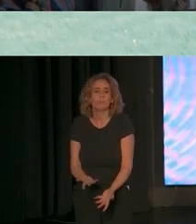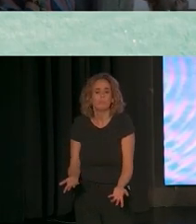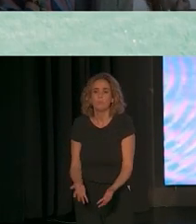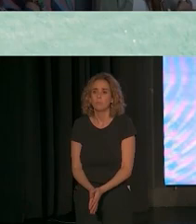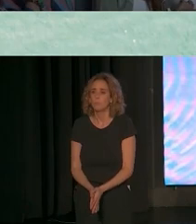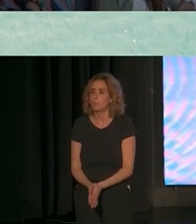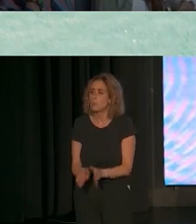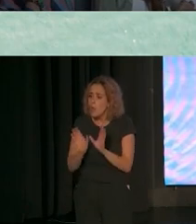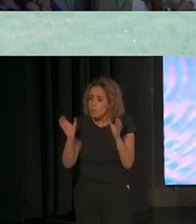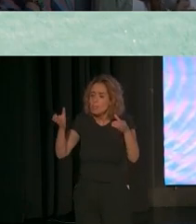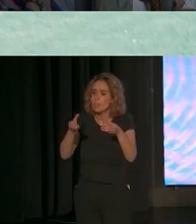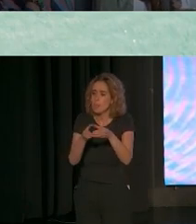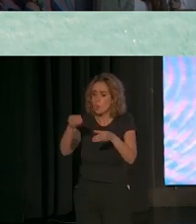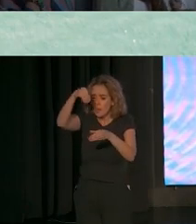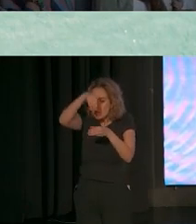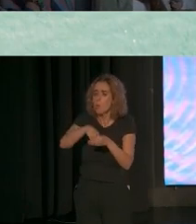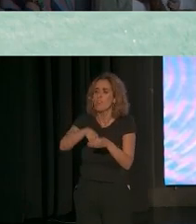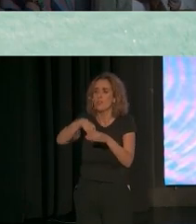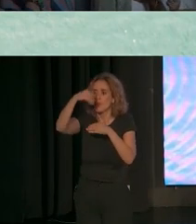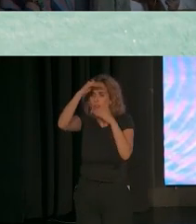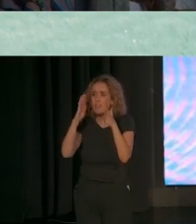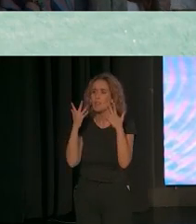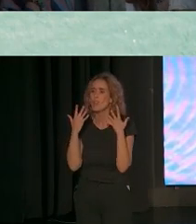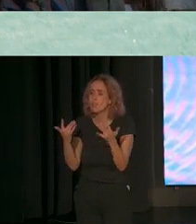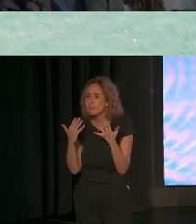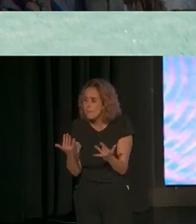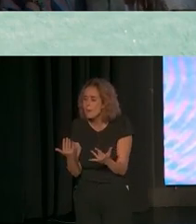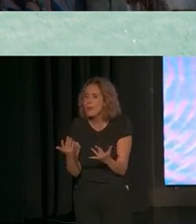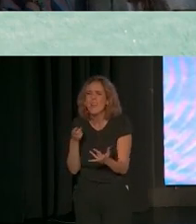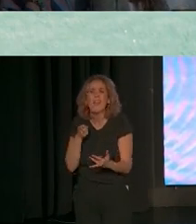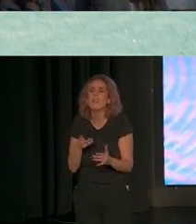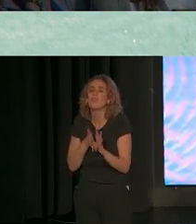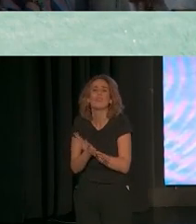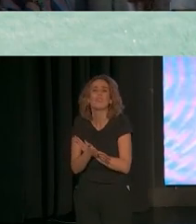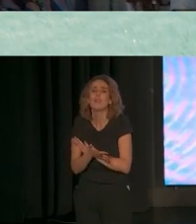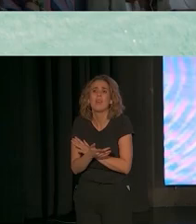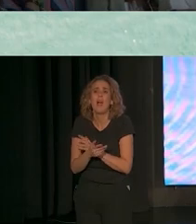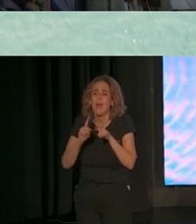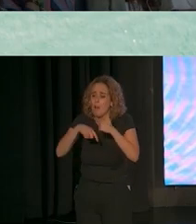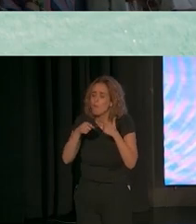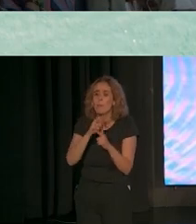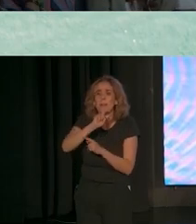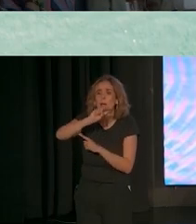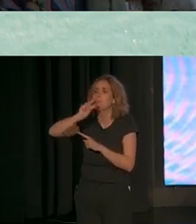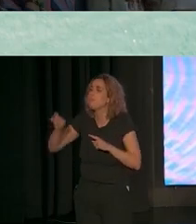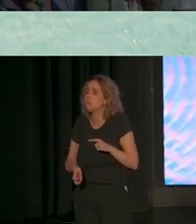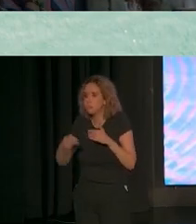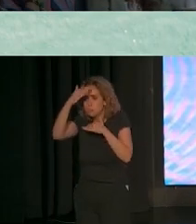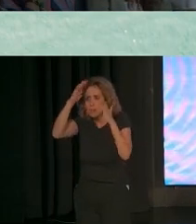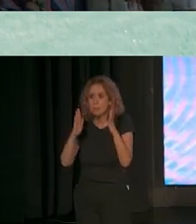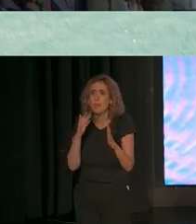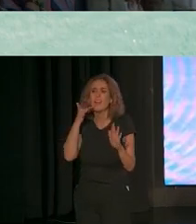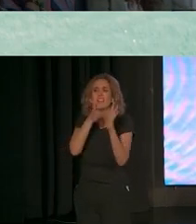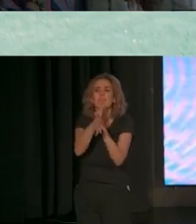Ser miembro de un equipo de atención temprana es alguien que refleja la diversidad de las familias a las que atendemos. En los